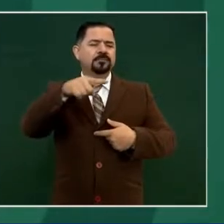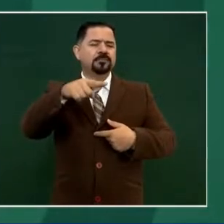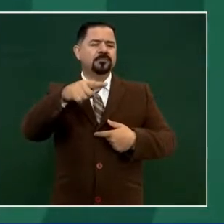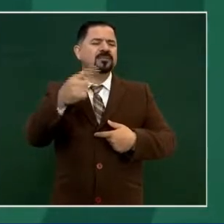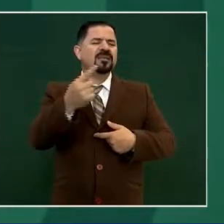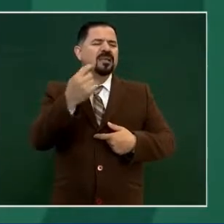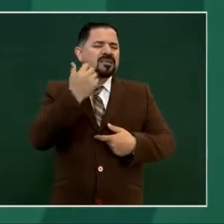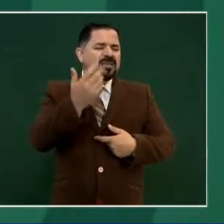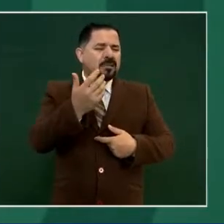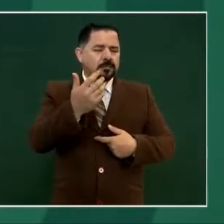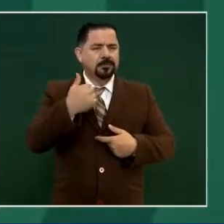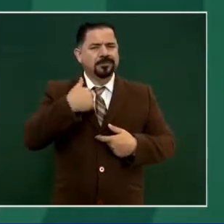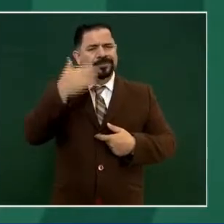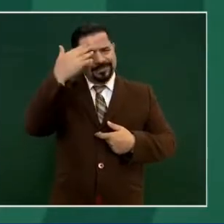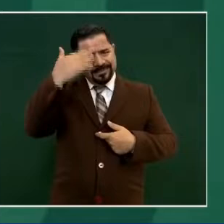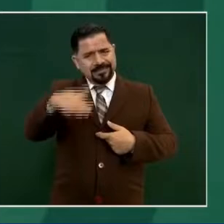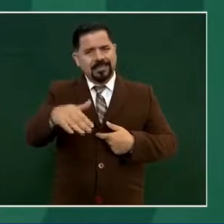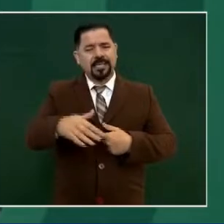y